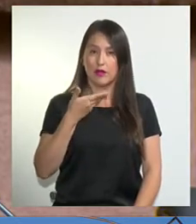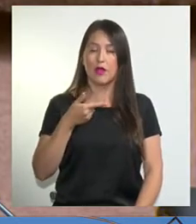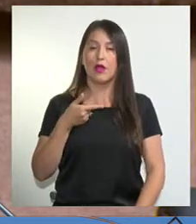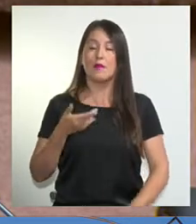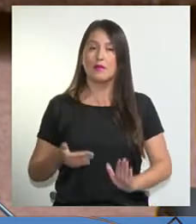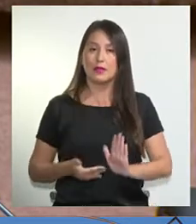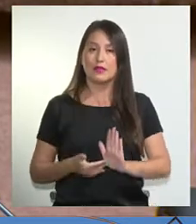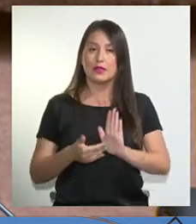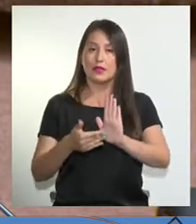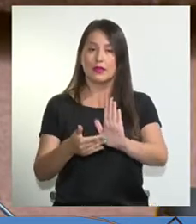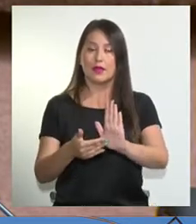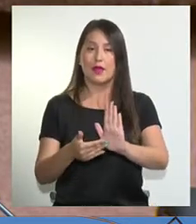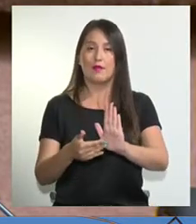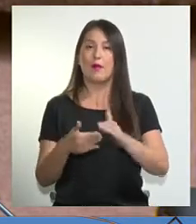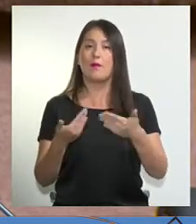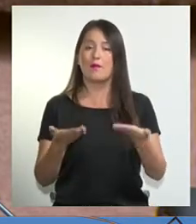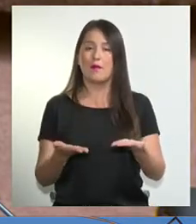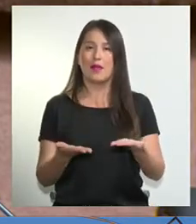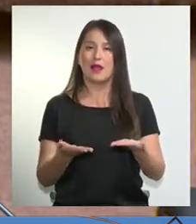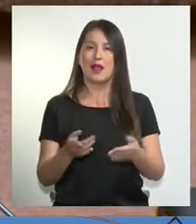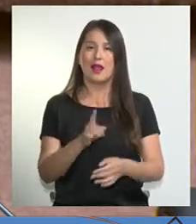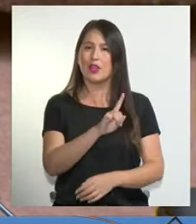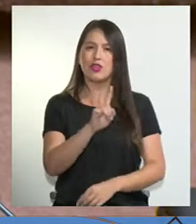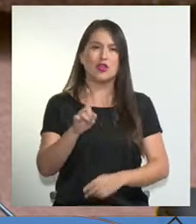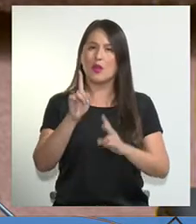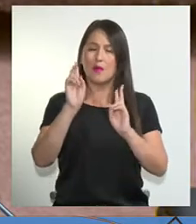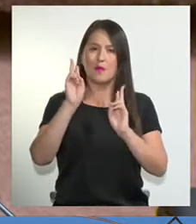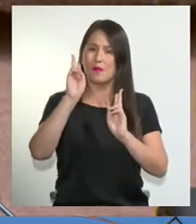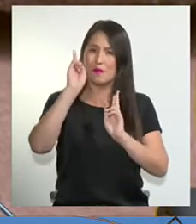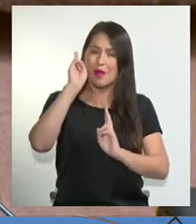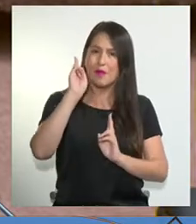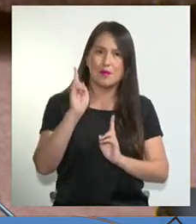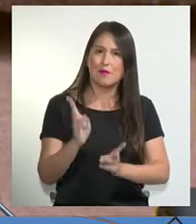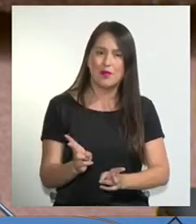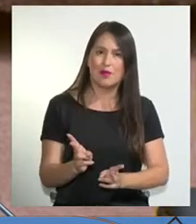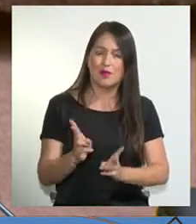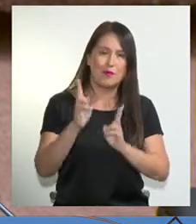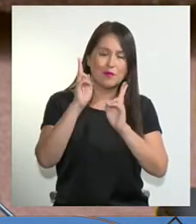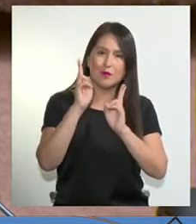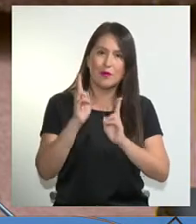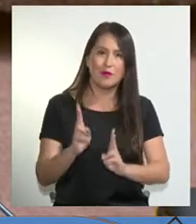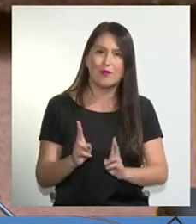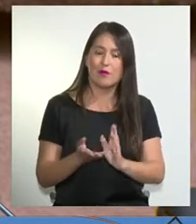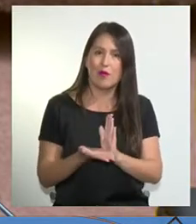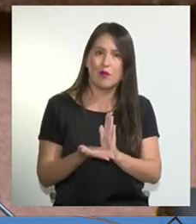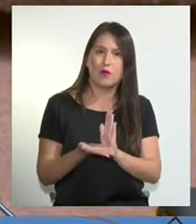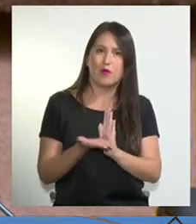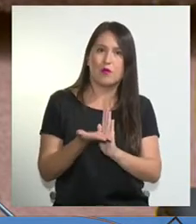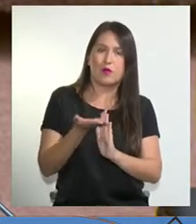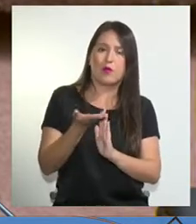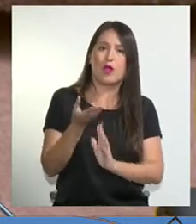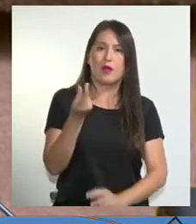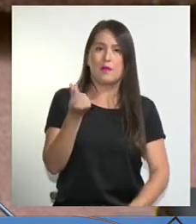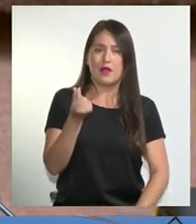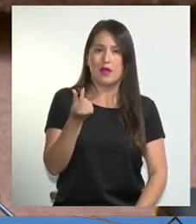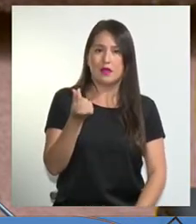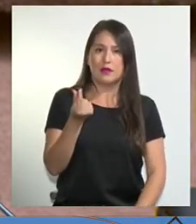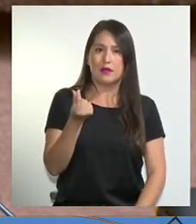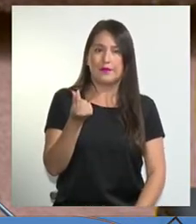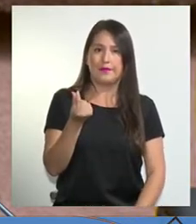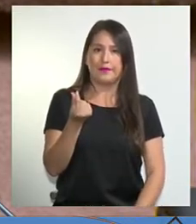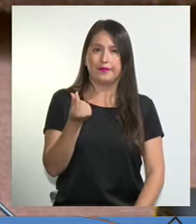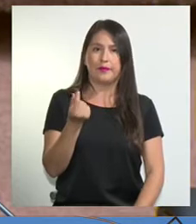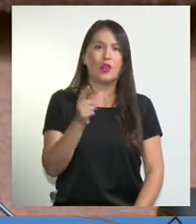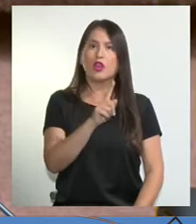una indicación a esta moción para impedir las alzas de precios. Impedir, señora presidenta, no lo que finalmente terminó haciendo